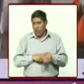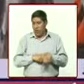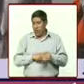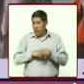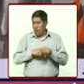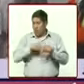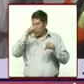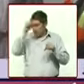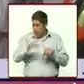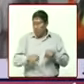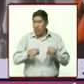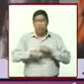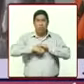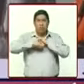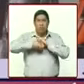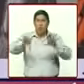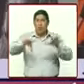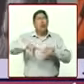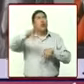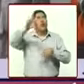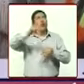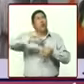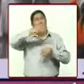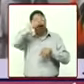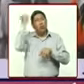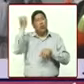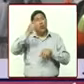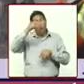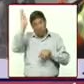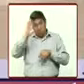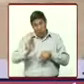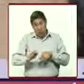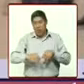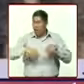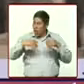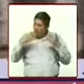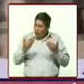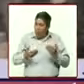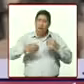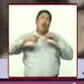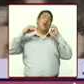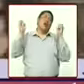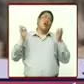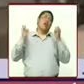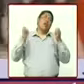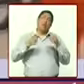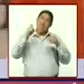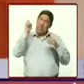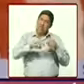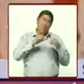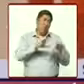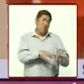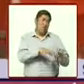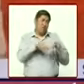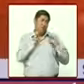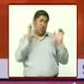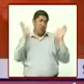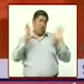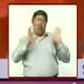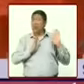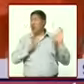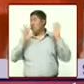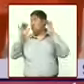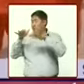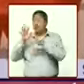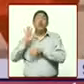que ellos tengan que replegarse. No nos olvidemos que Brasil también está en emergencia y necesitan replegarse para poder combatir el